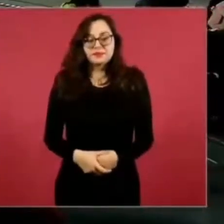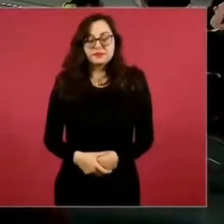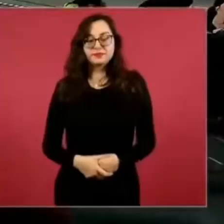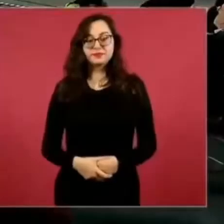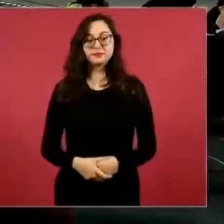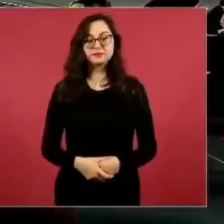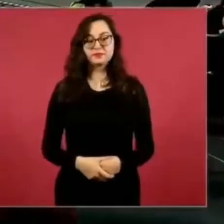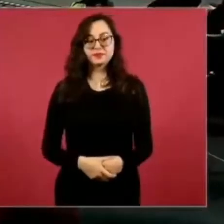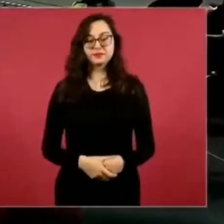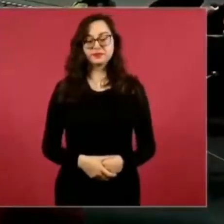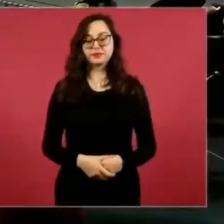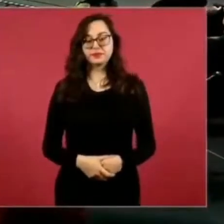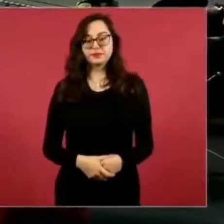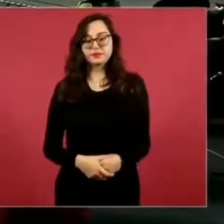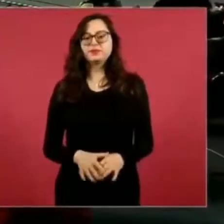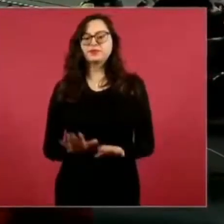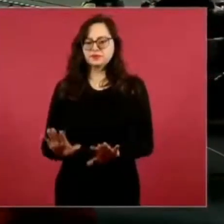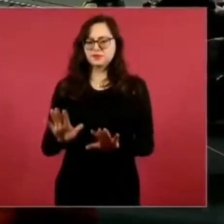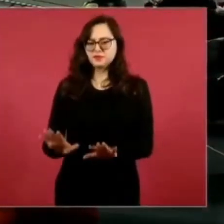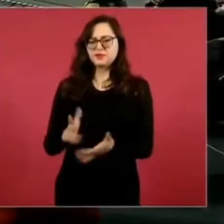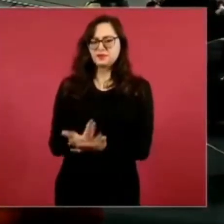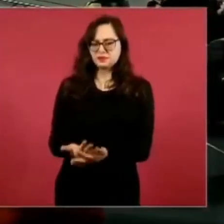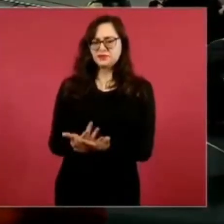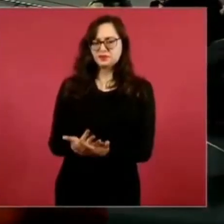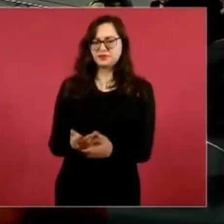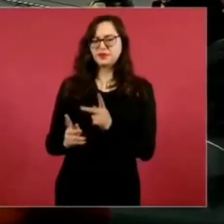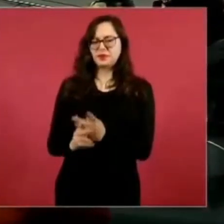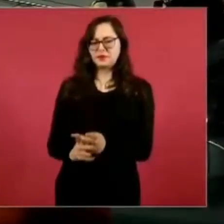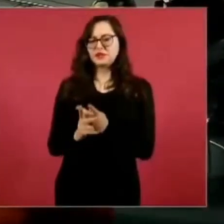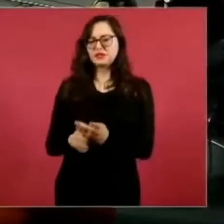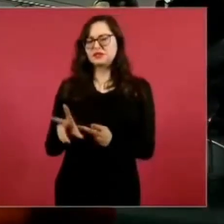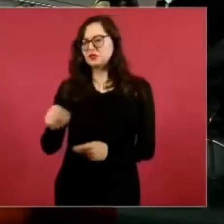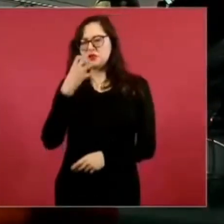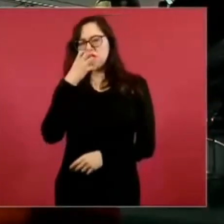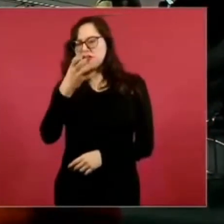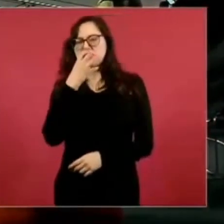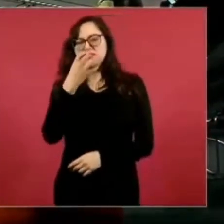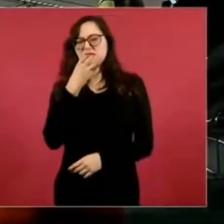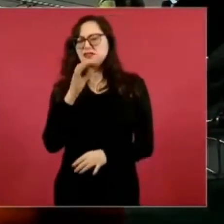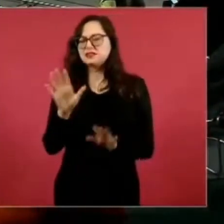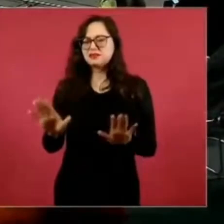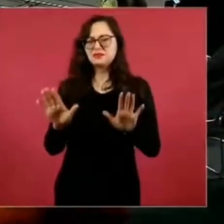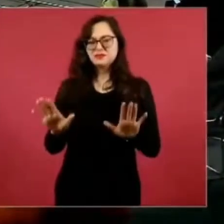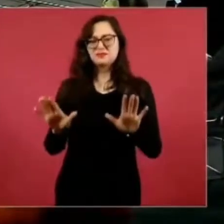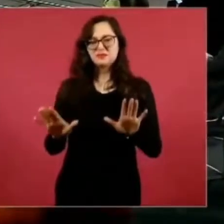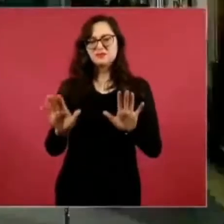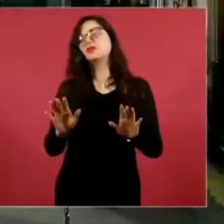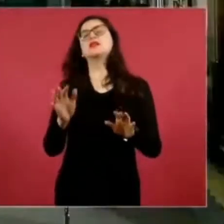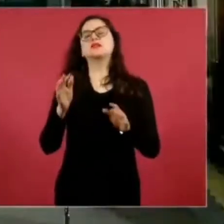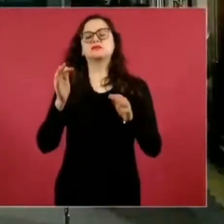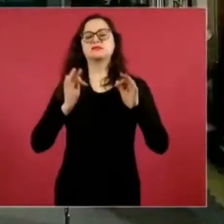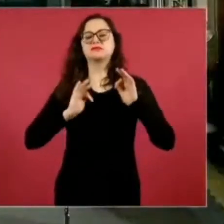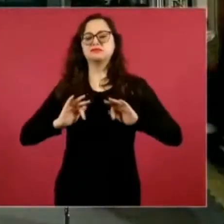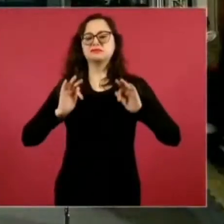Buenos días, presidente. Va a salir, espérense, no hay necesidad de gritar, nada de gritos y sombrerazos.